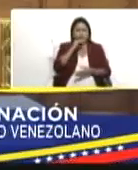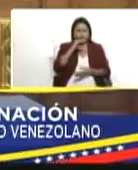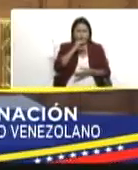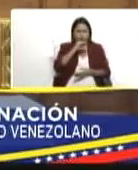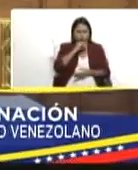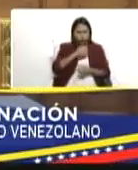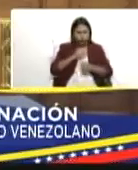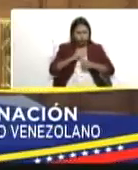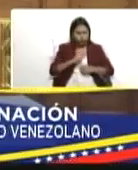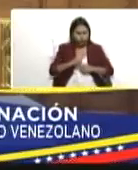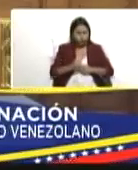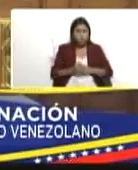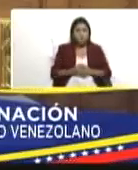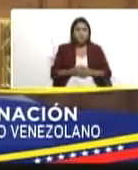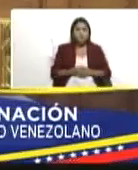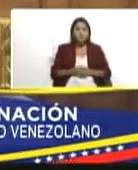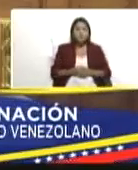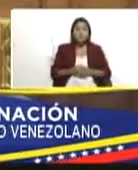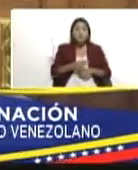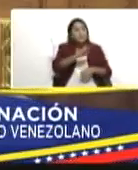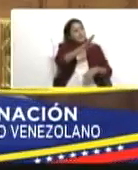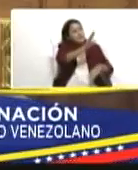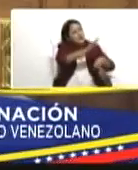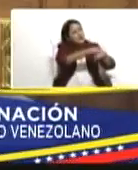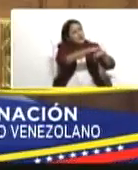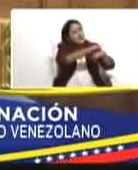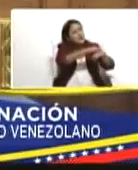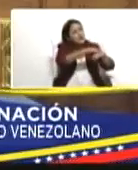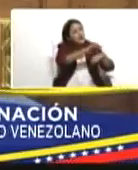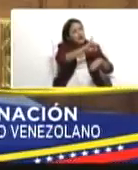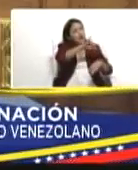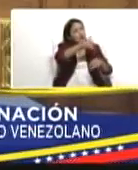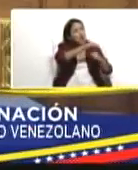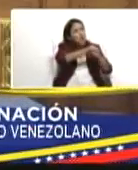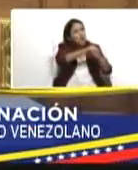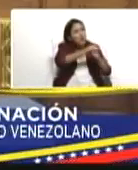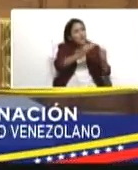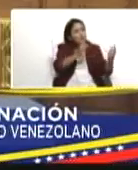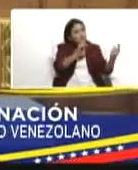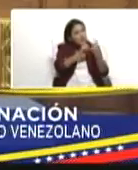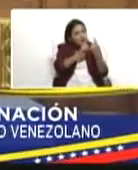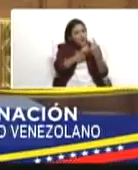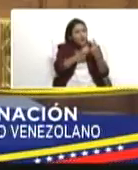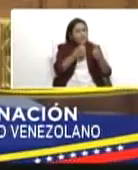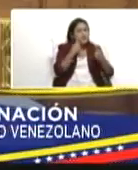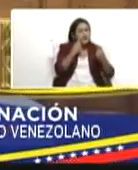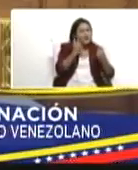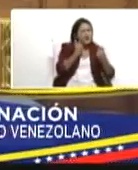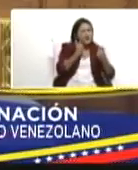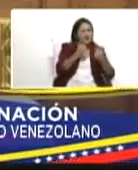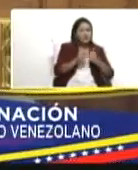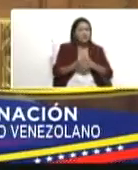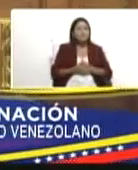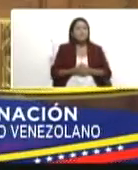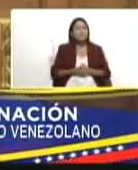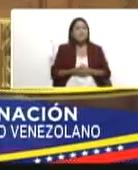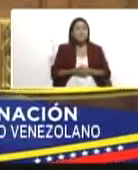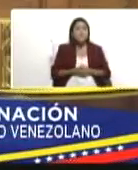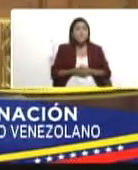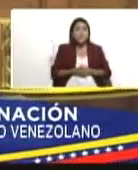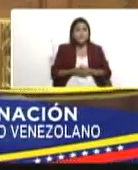Pues le dije a Jorge ven acá Mira esto